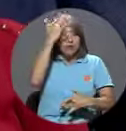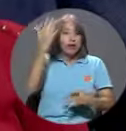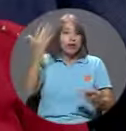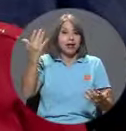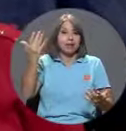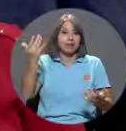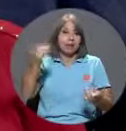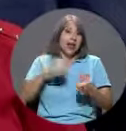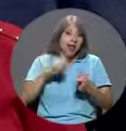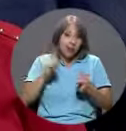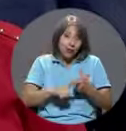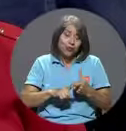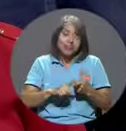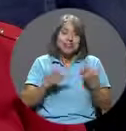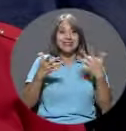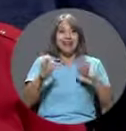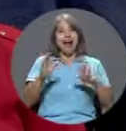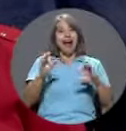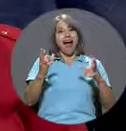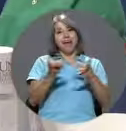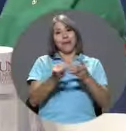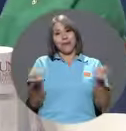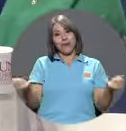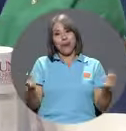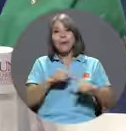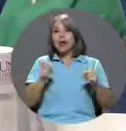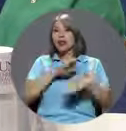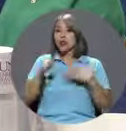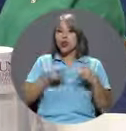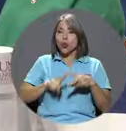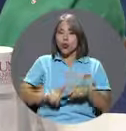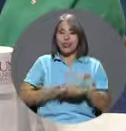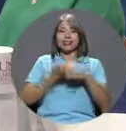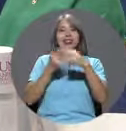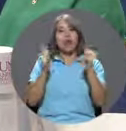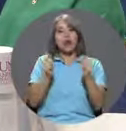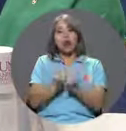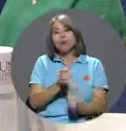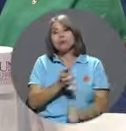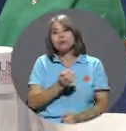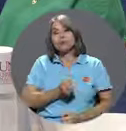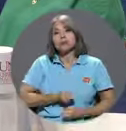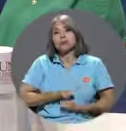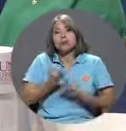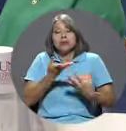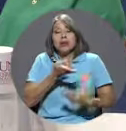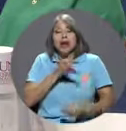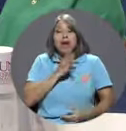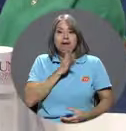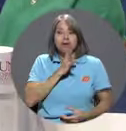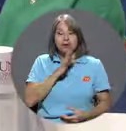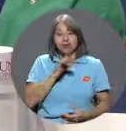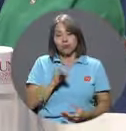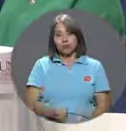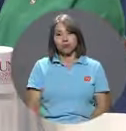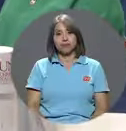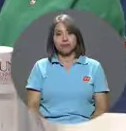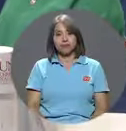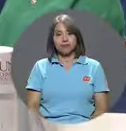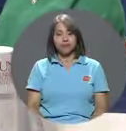esa enfermedad, entonces van a ver esa luz, ¿verdad? Pero todo inicia con hablarlo,